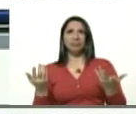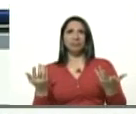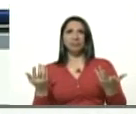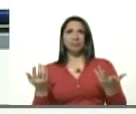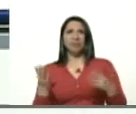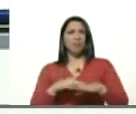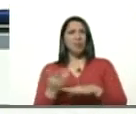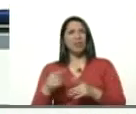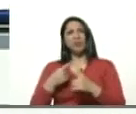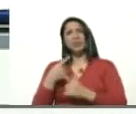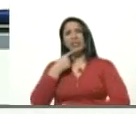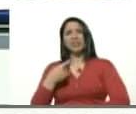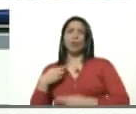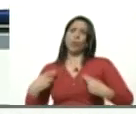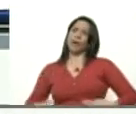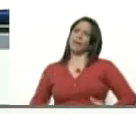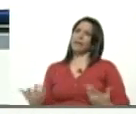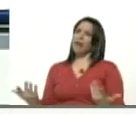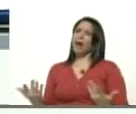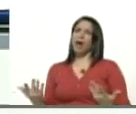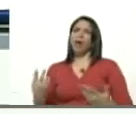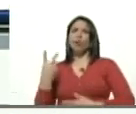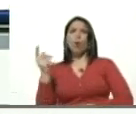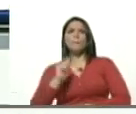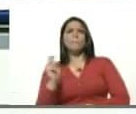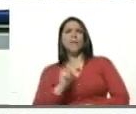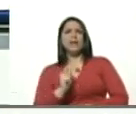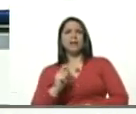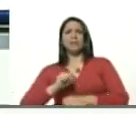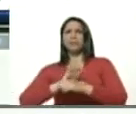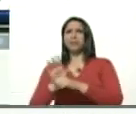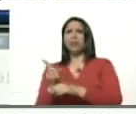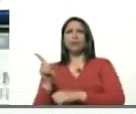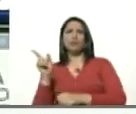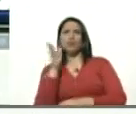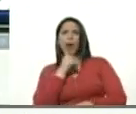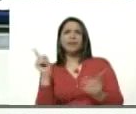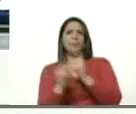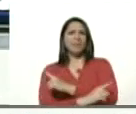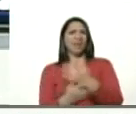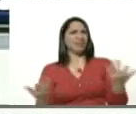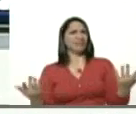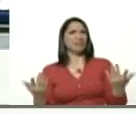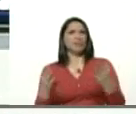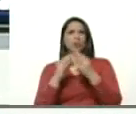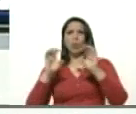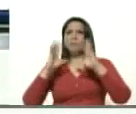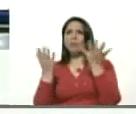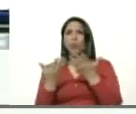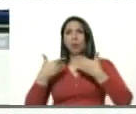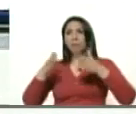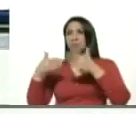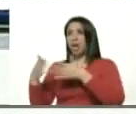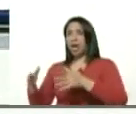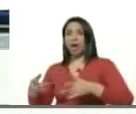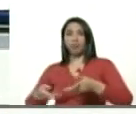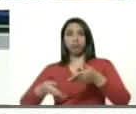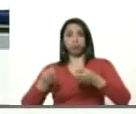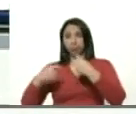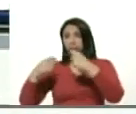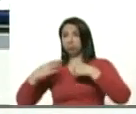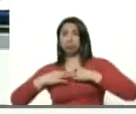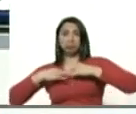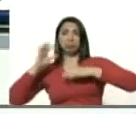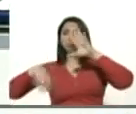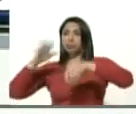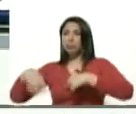Porque entonces decía que la humanidad, dos meses de pandemia, no ha cambiado. Que todo el mundo abrieron los centros comerciales y la gente fue a